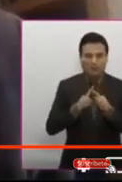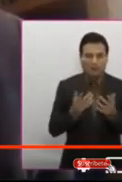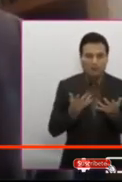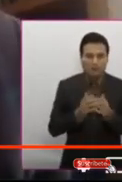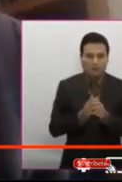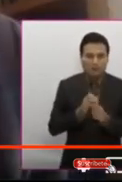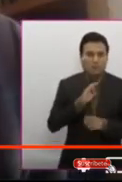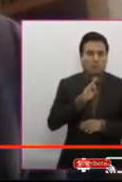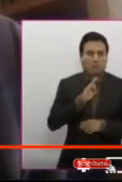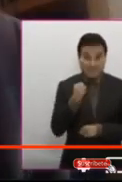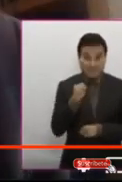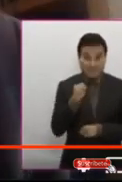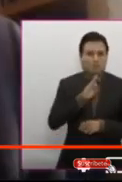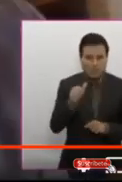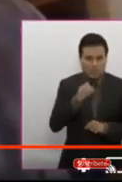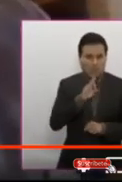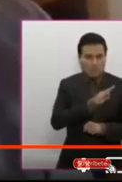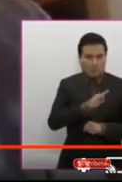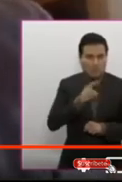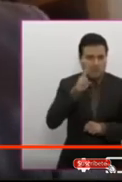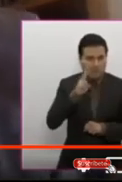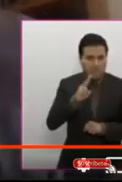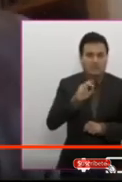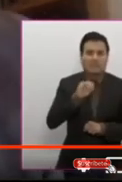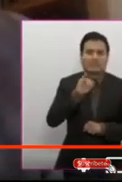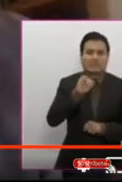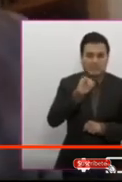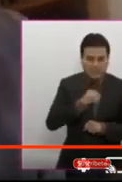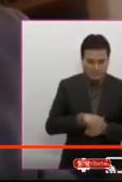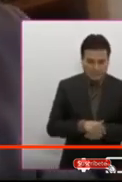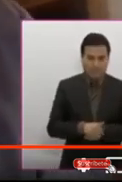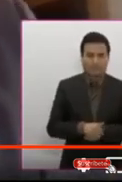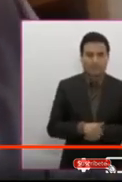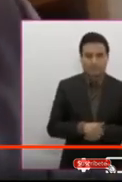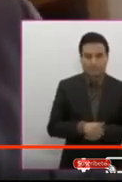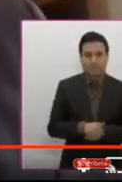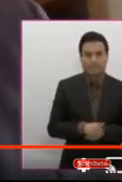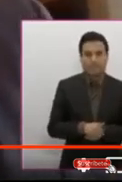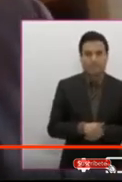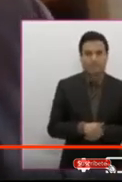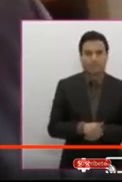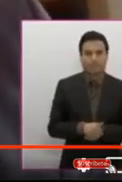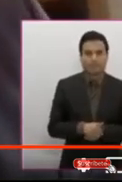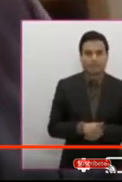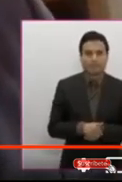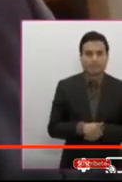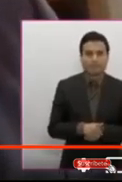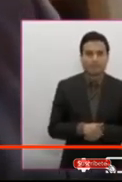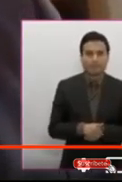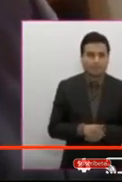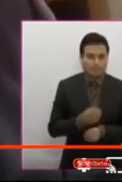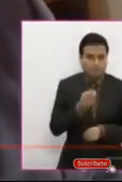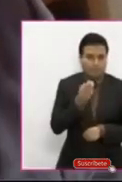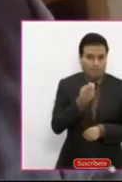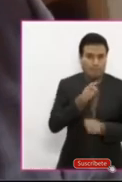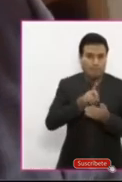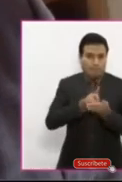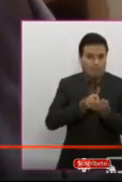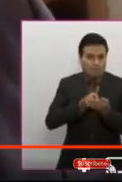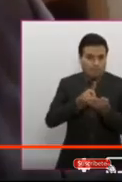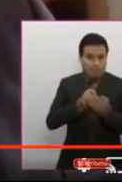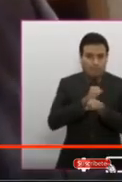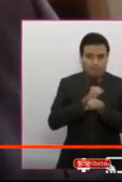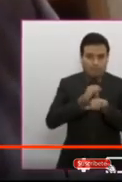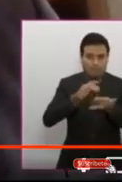emitir al país el informe y así pues este derecho de acceso a la información